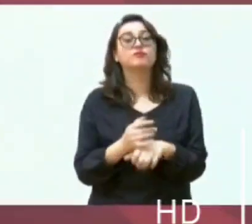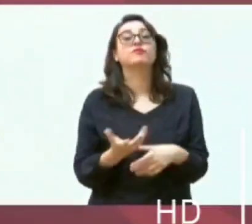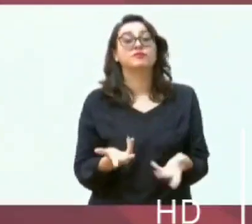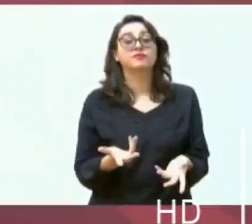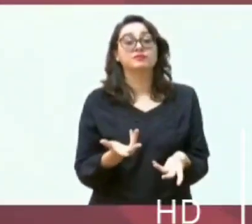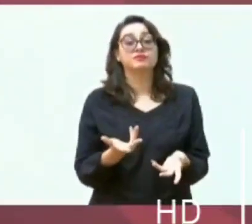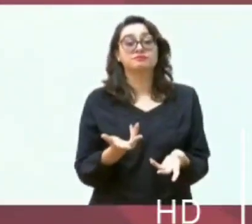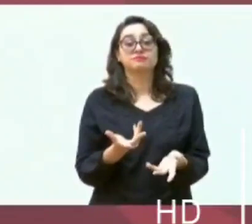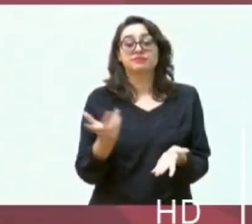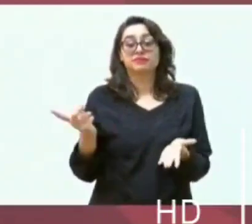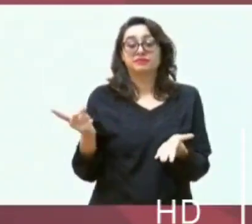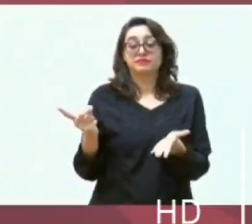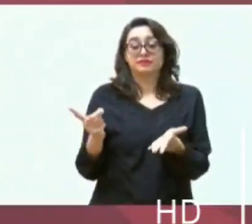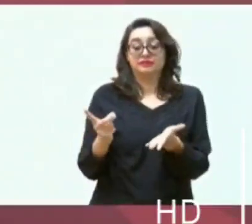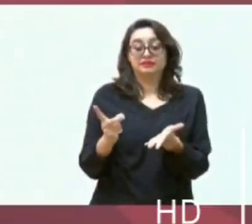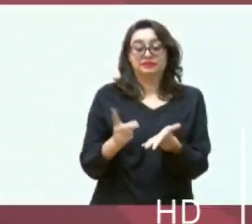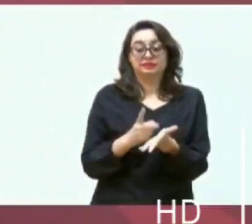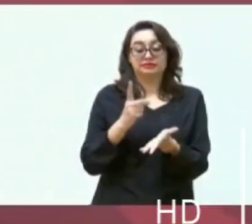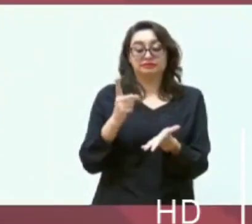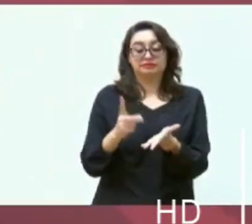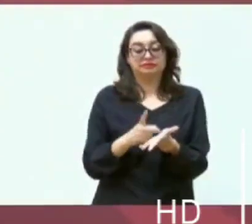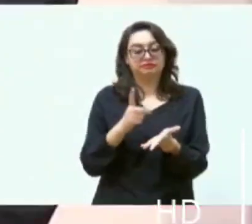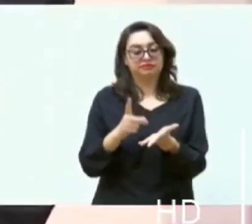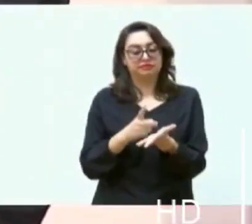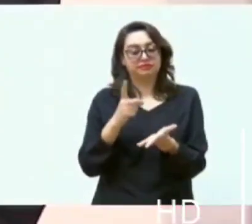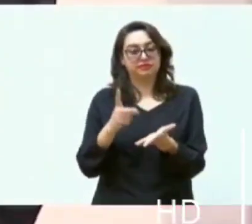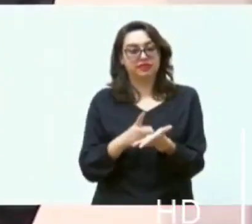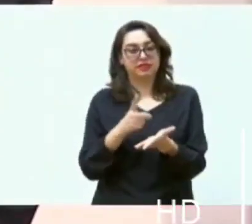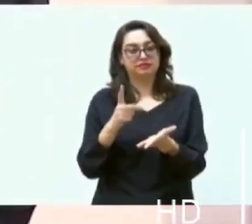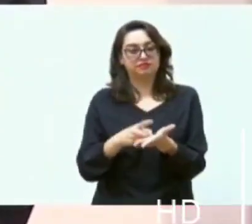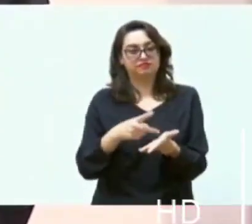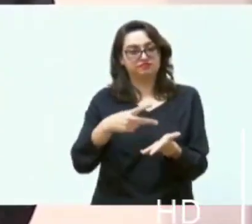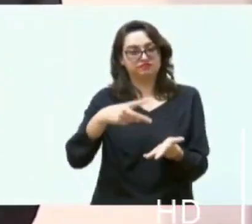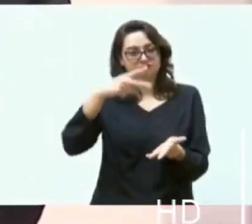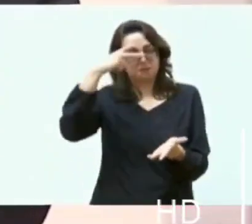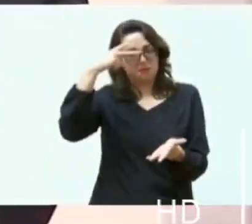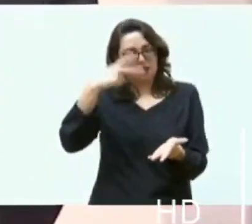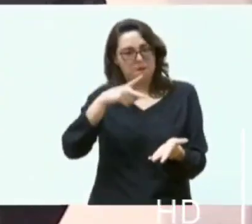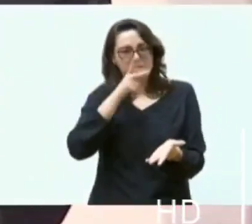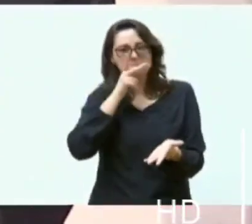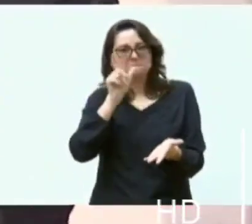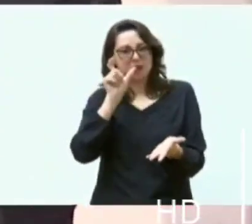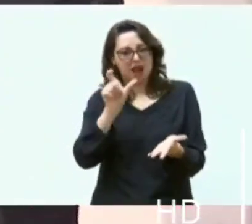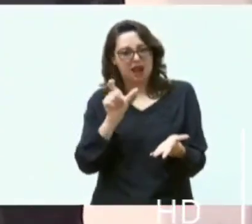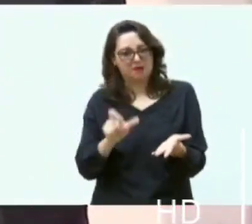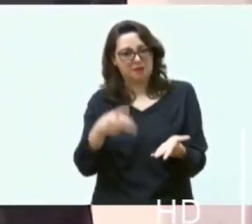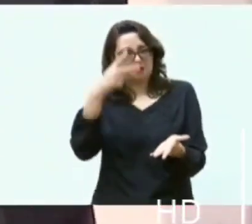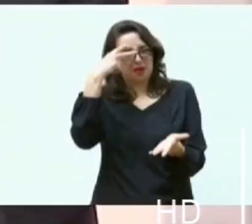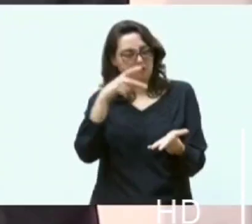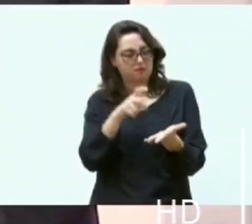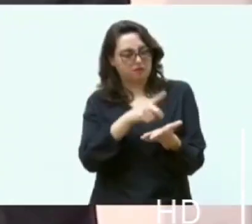diccionario, desde mi punto de vista, sobre mexicanismos.